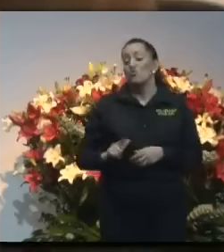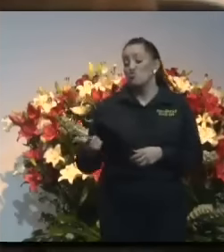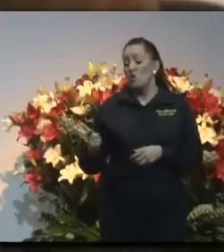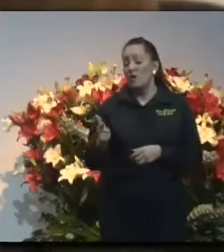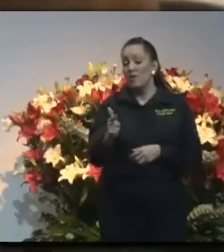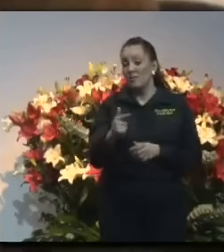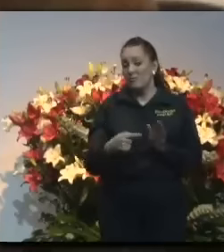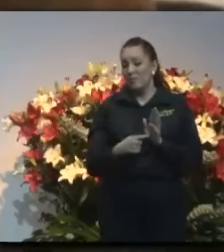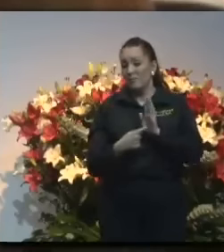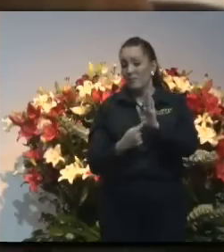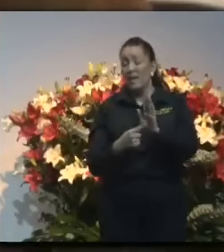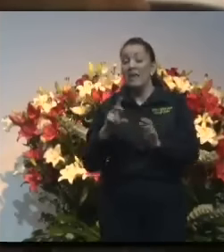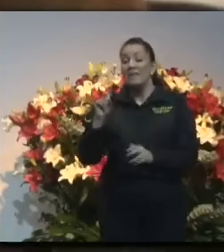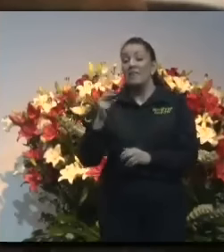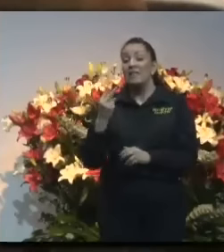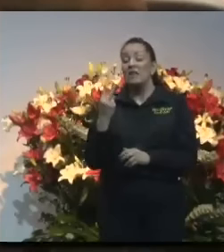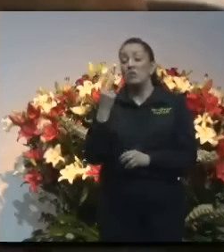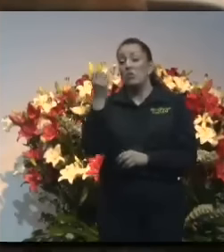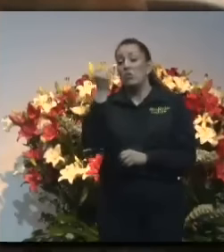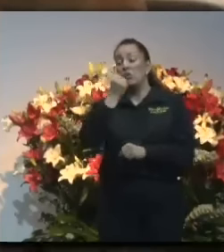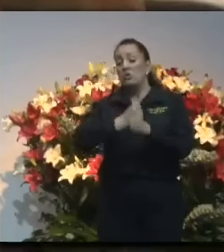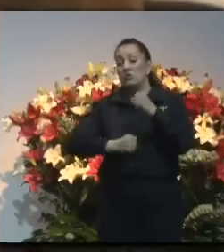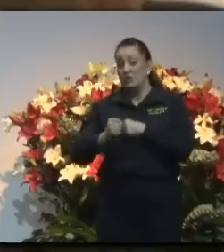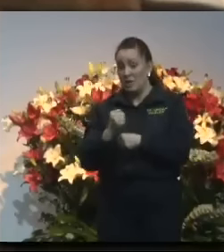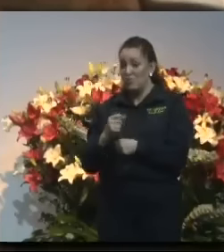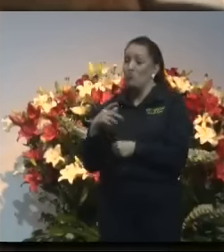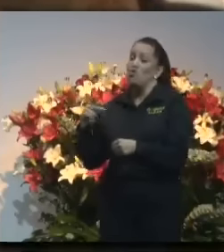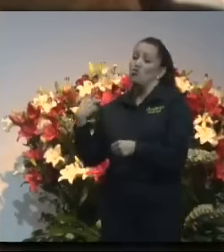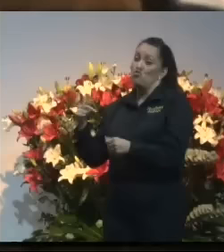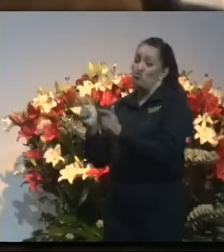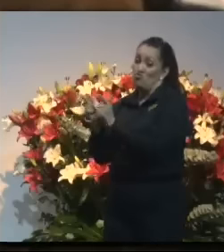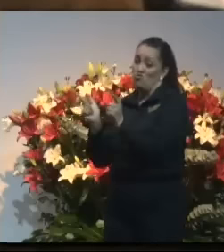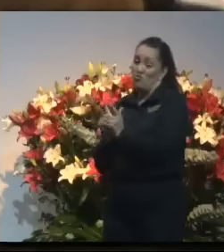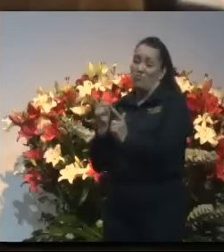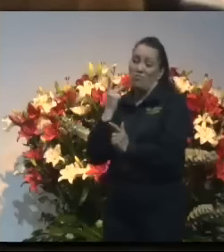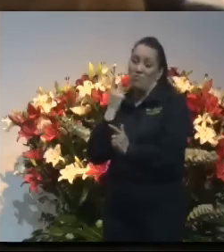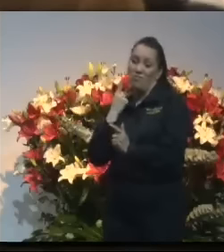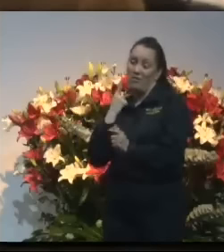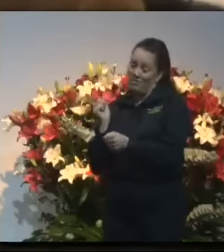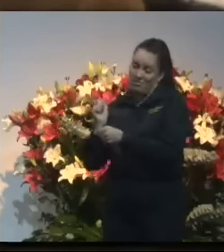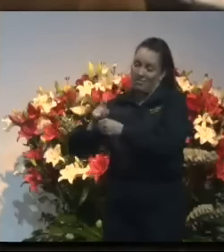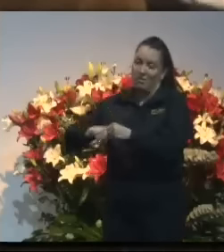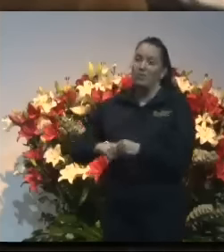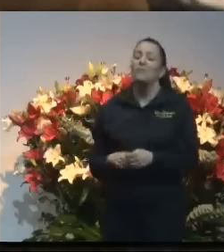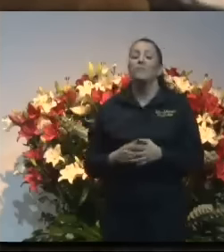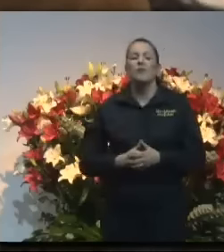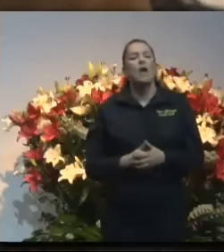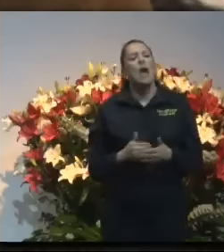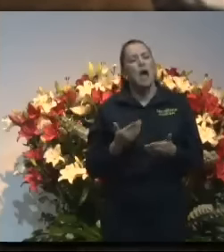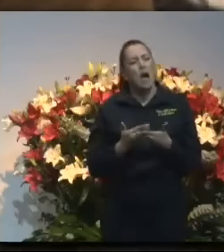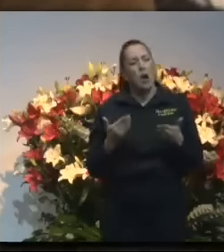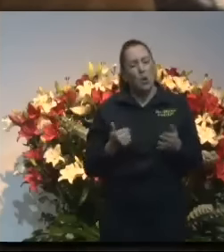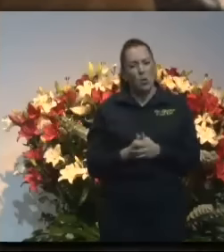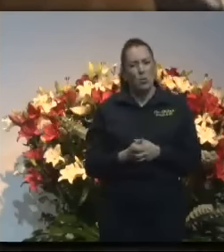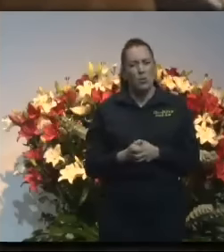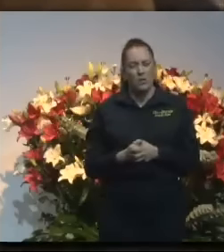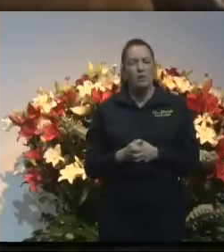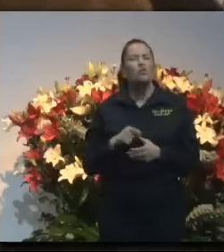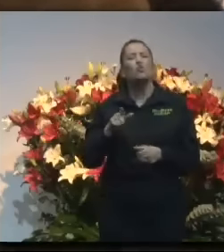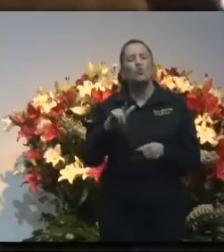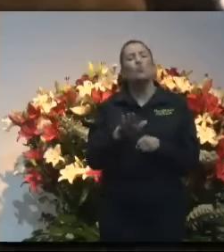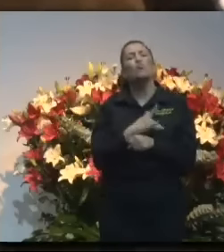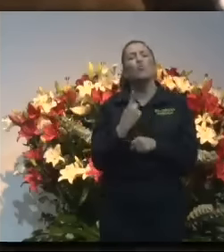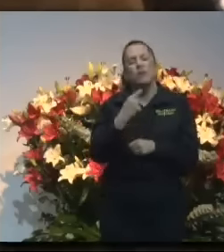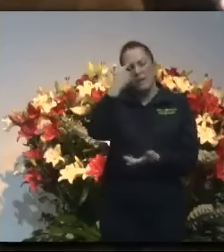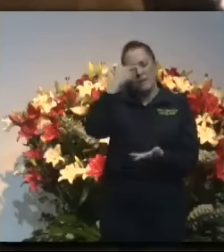ha sido gobernado 32 años por el partido que usted milita, el PAN. Con esto mencionado, ¿cuál cree que sea la razón por la cual la ciudadanía tengamos que